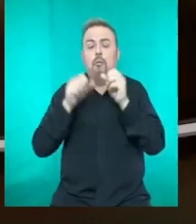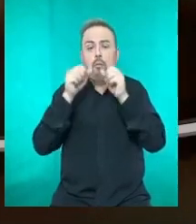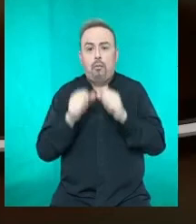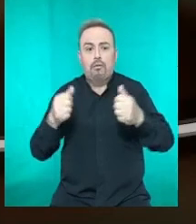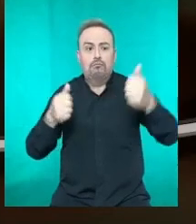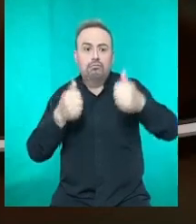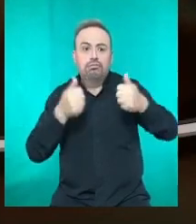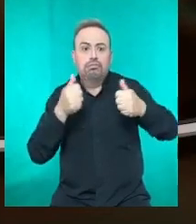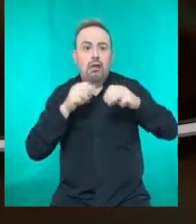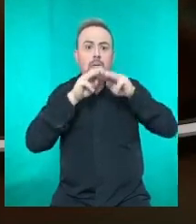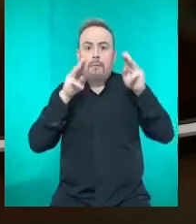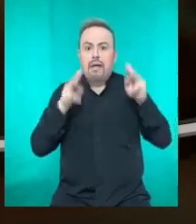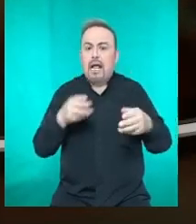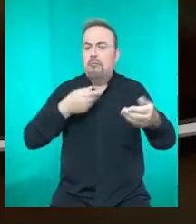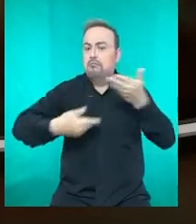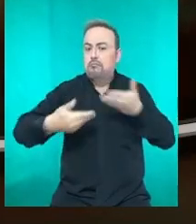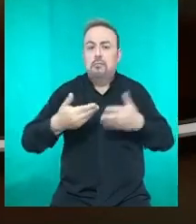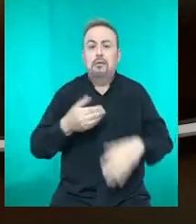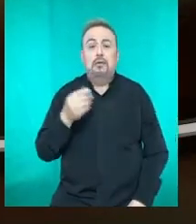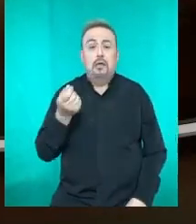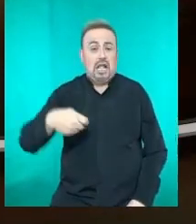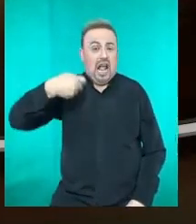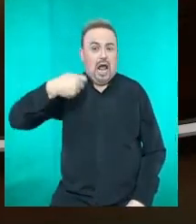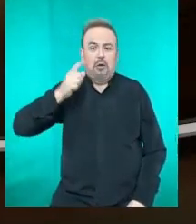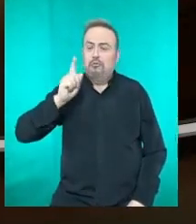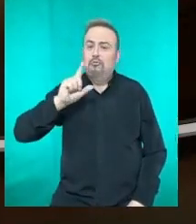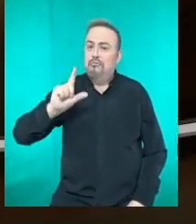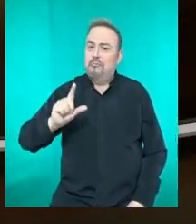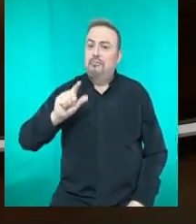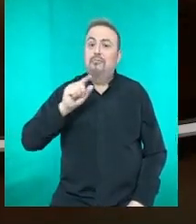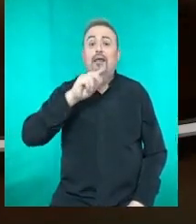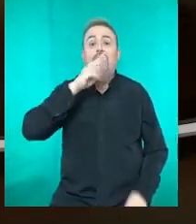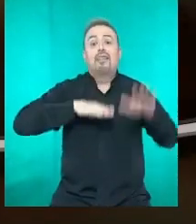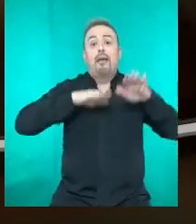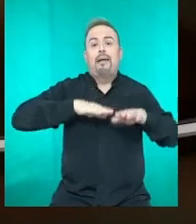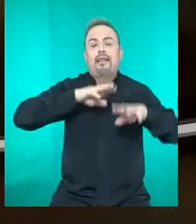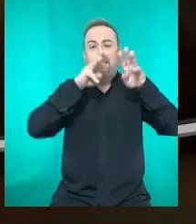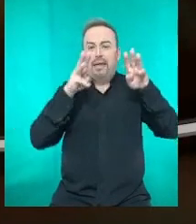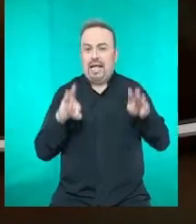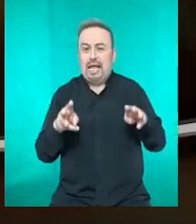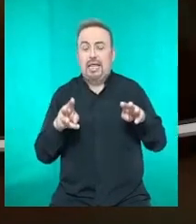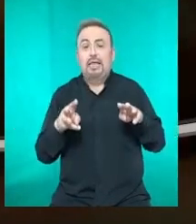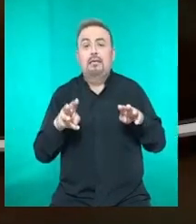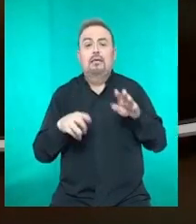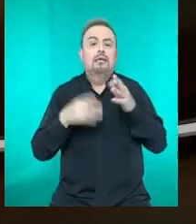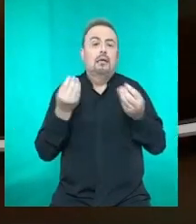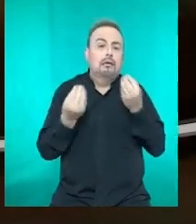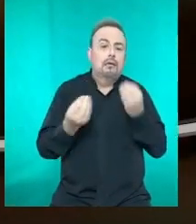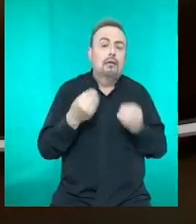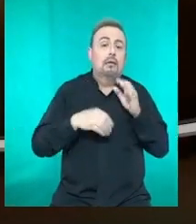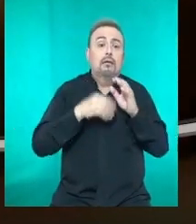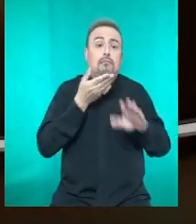directamente en el mercado. No debiera ser costoso, y aquí es donde empiezan las variables de mercado a tomar preponderancia. Si la demanda